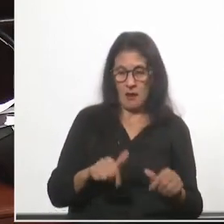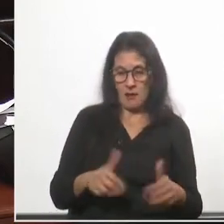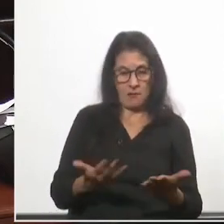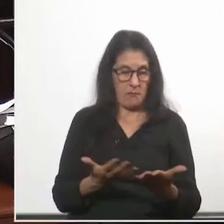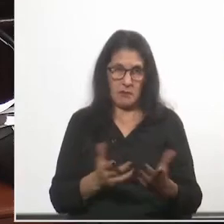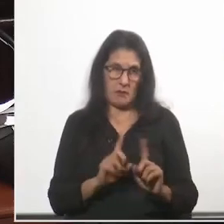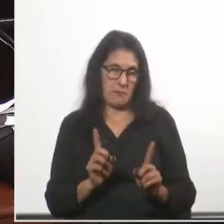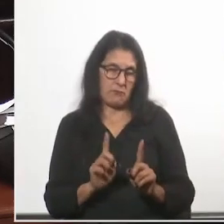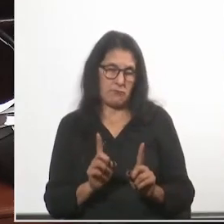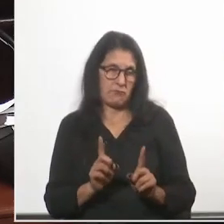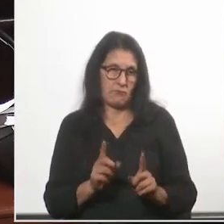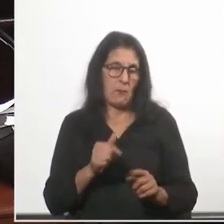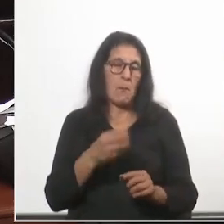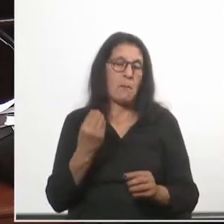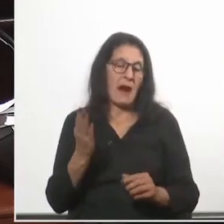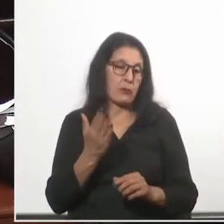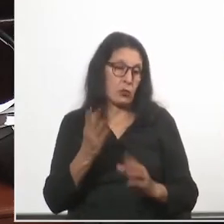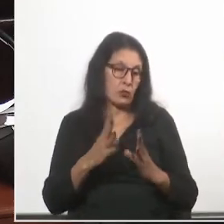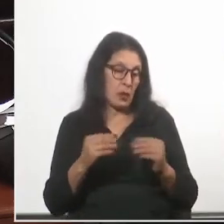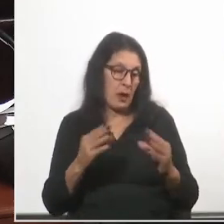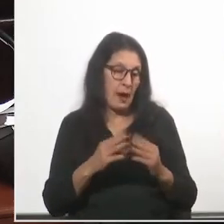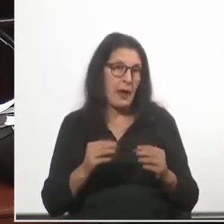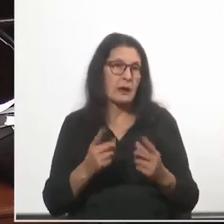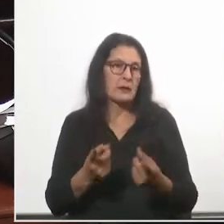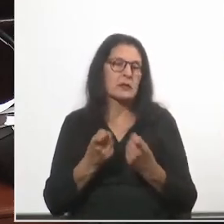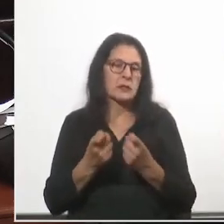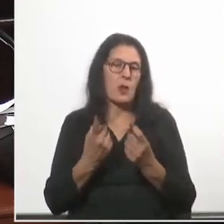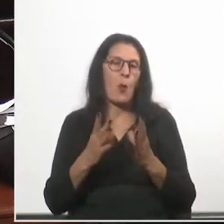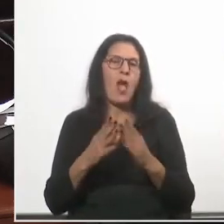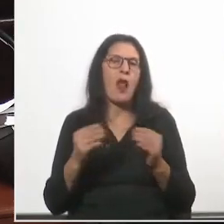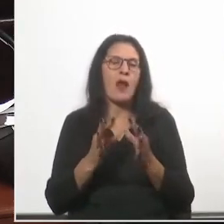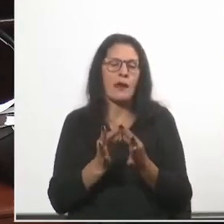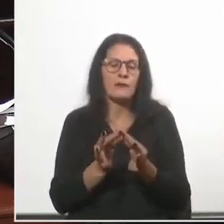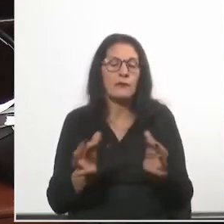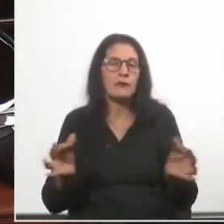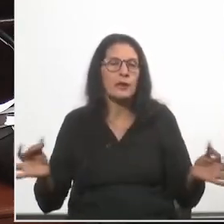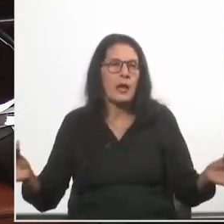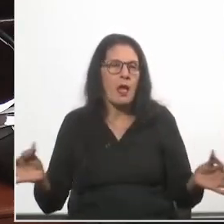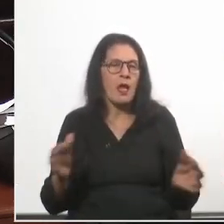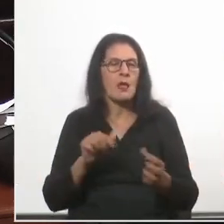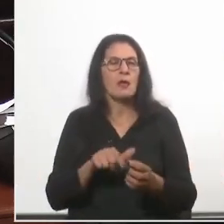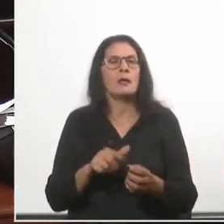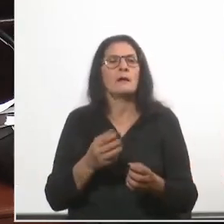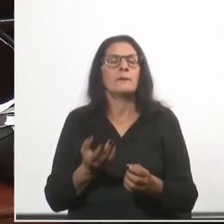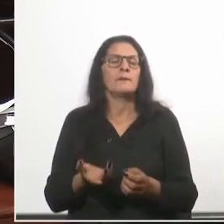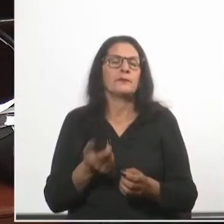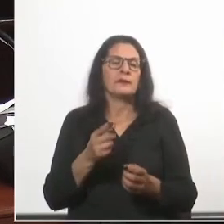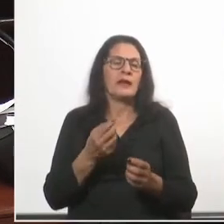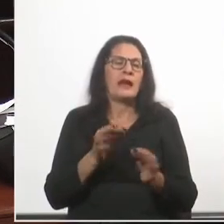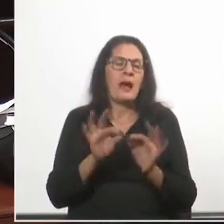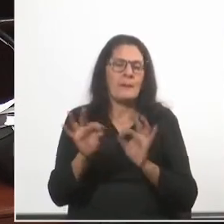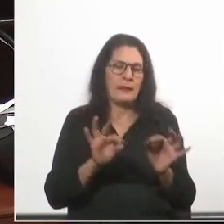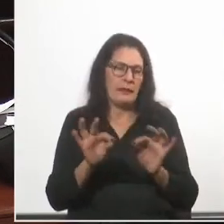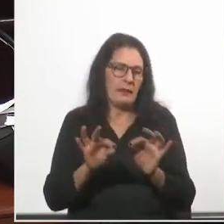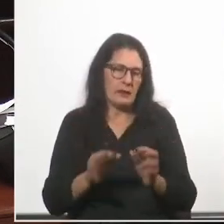para producir lana, hay que producir una lana superfina inferior a las 17 o 18 micras,